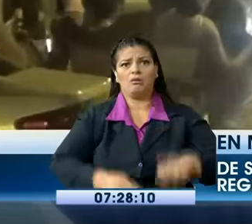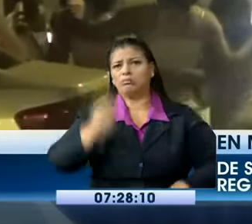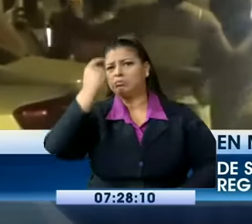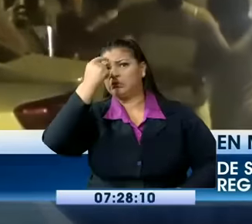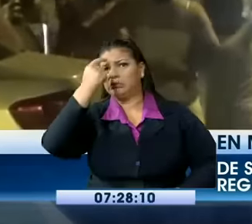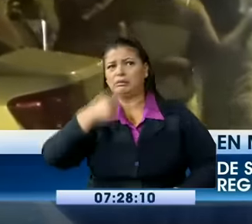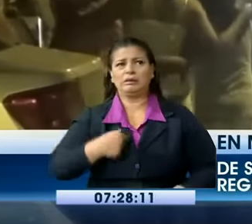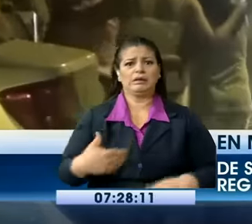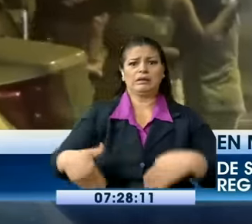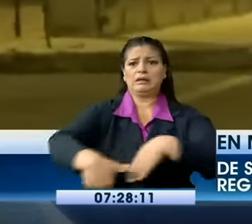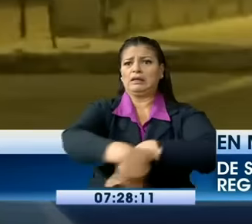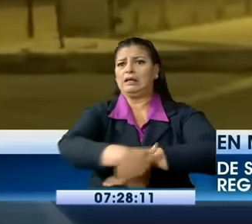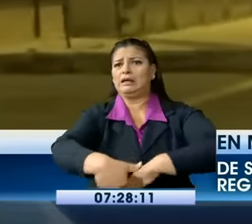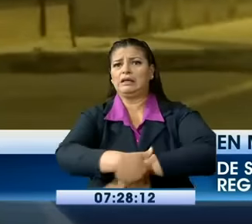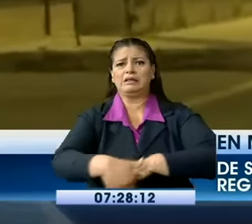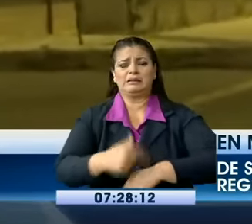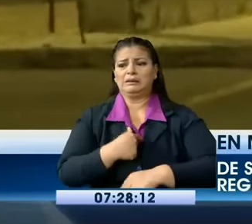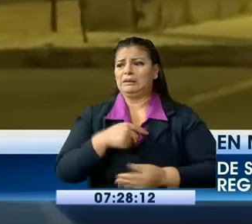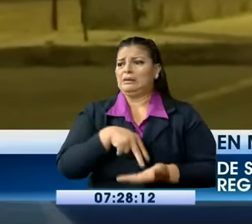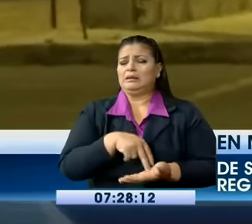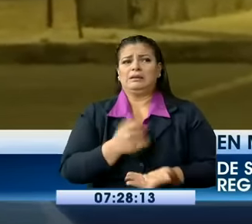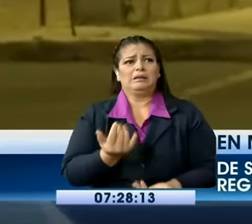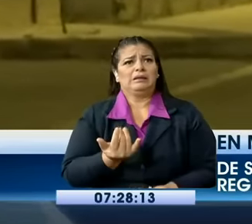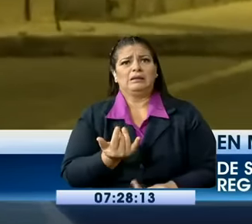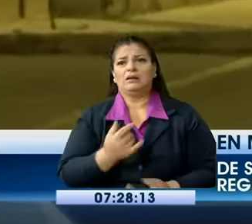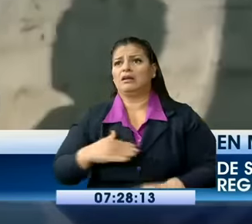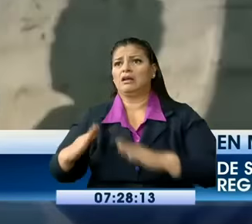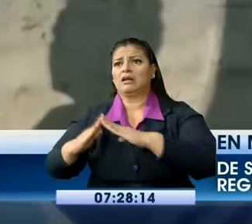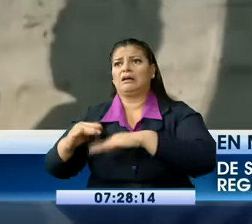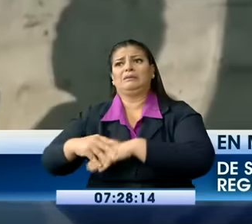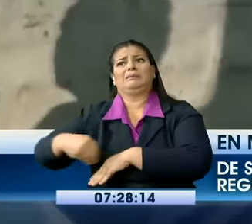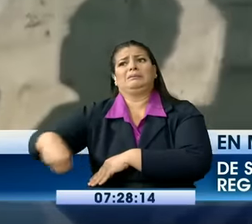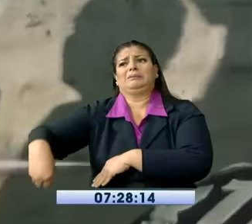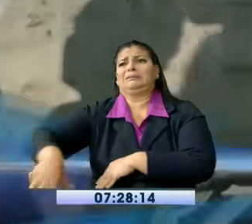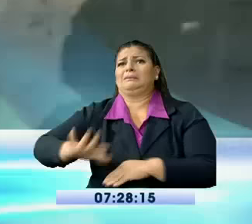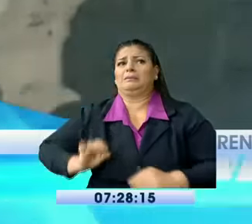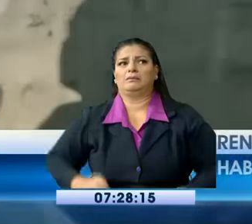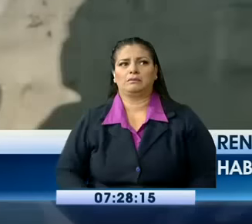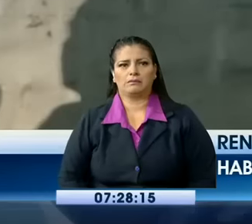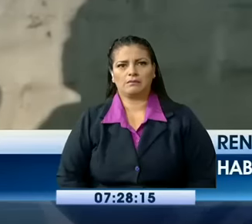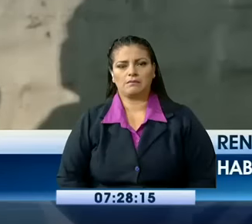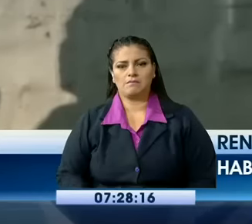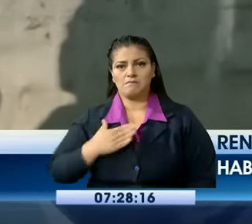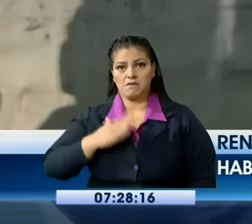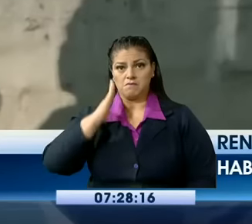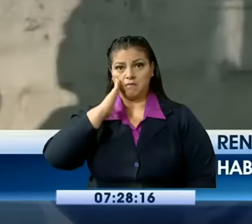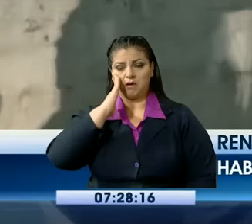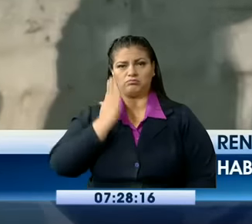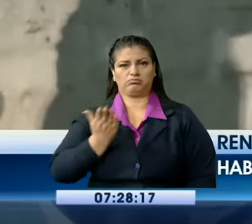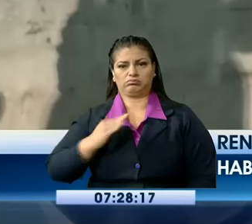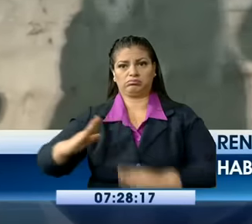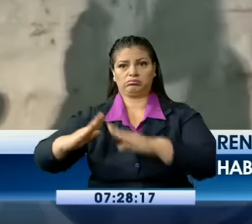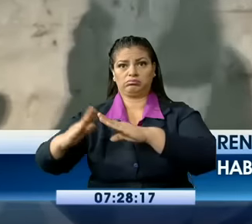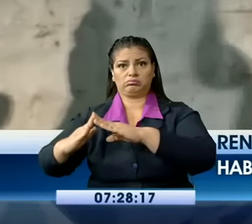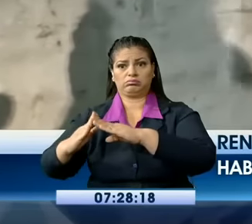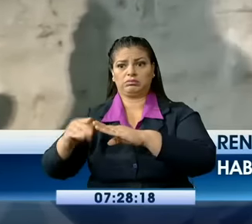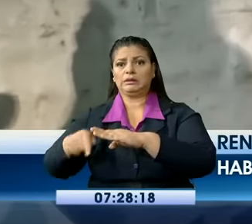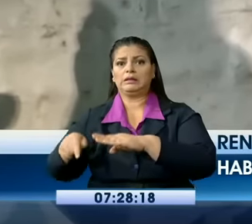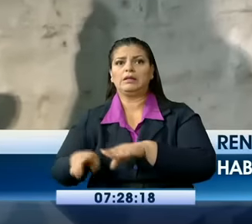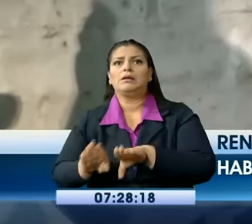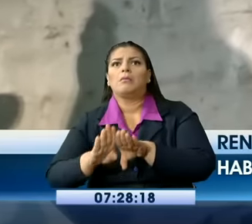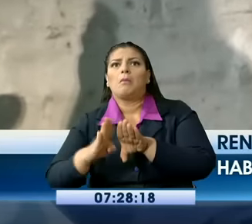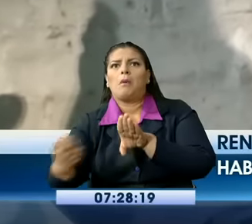noches ante el temor de nuevos movimientos telúricos. Estamos durmiendo más dentro de la casa, pero en la sala, así, con las puertas casi abiertas para